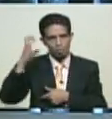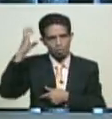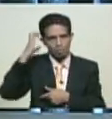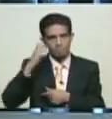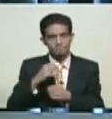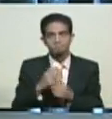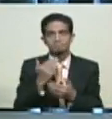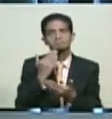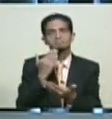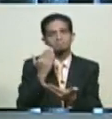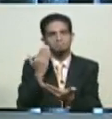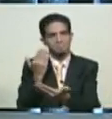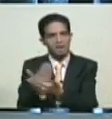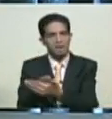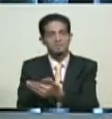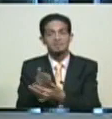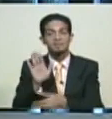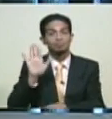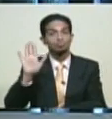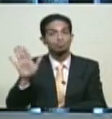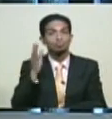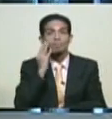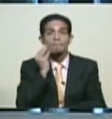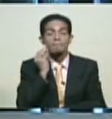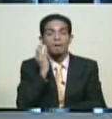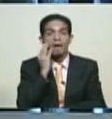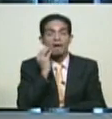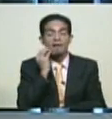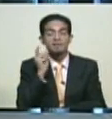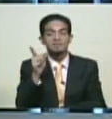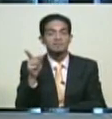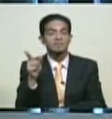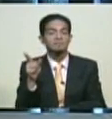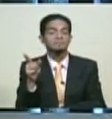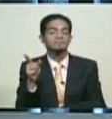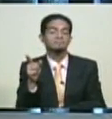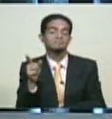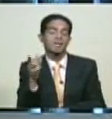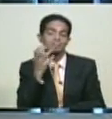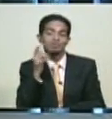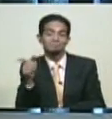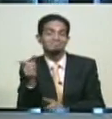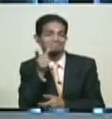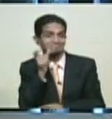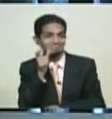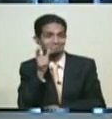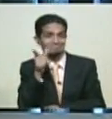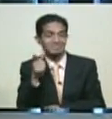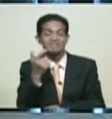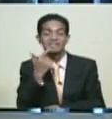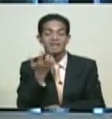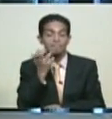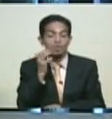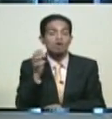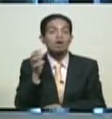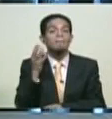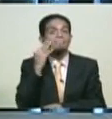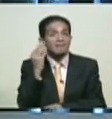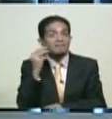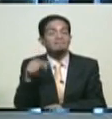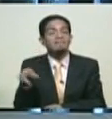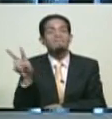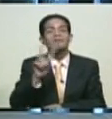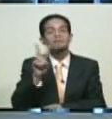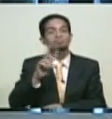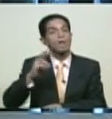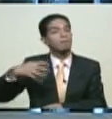la experiencia comunicacional de venezuela es muy rica solamente